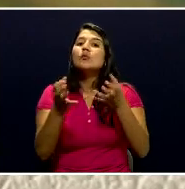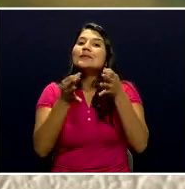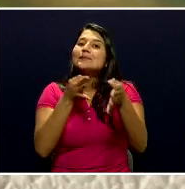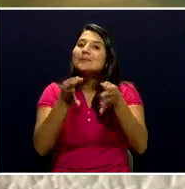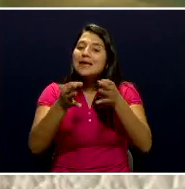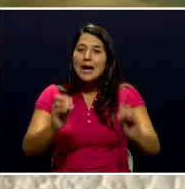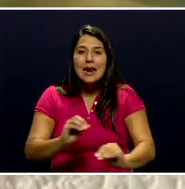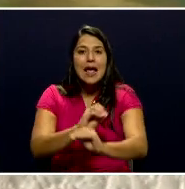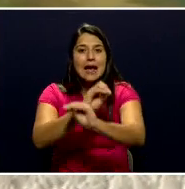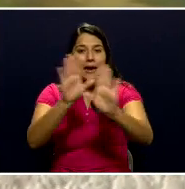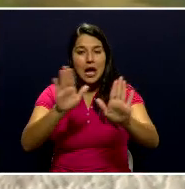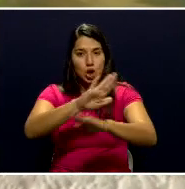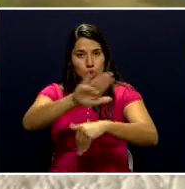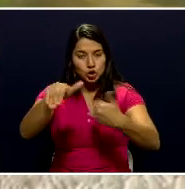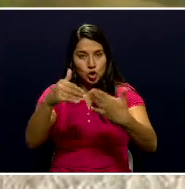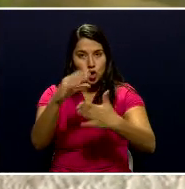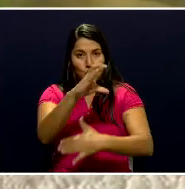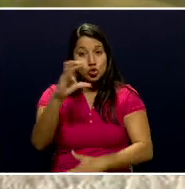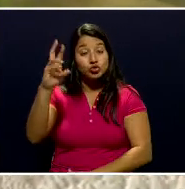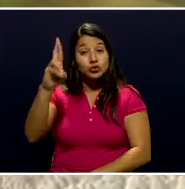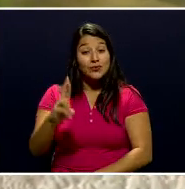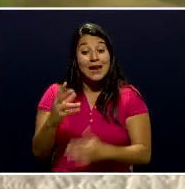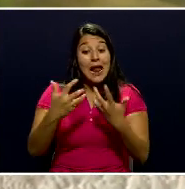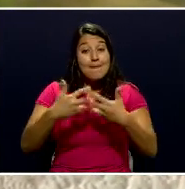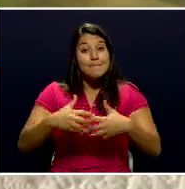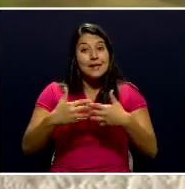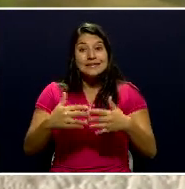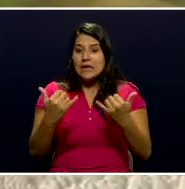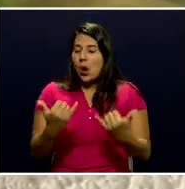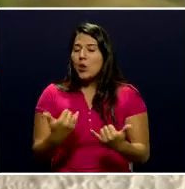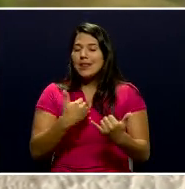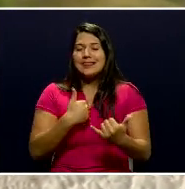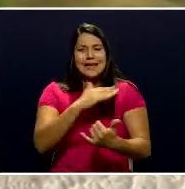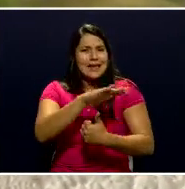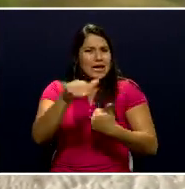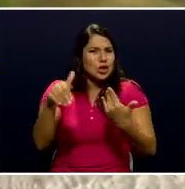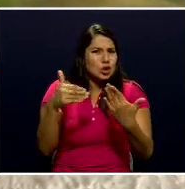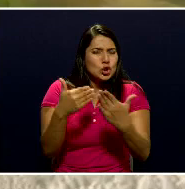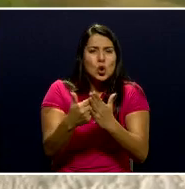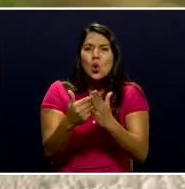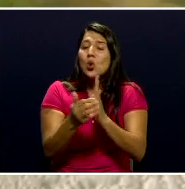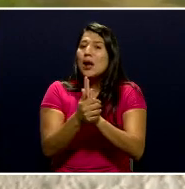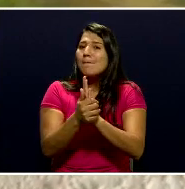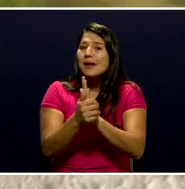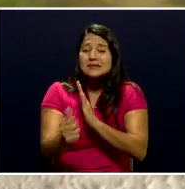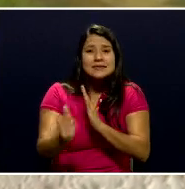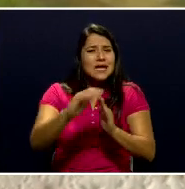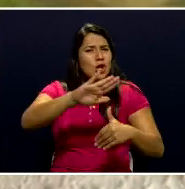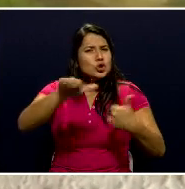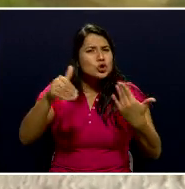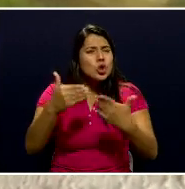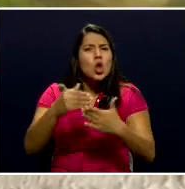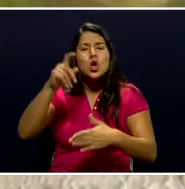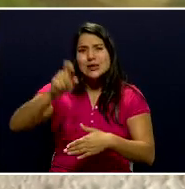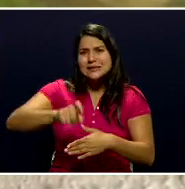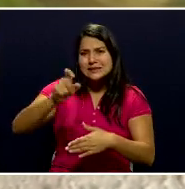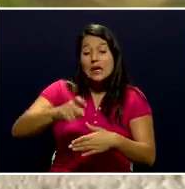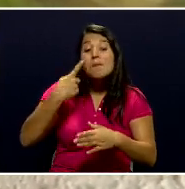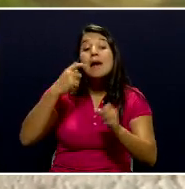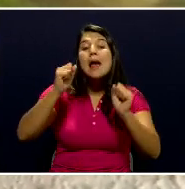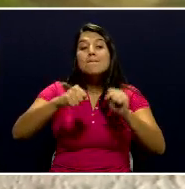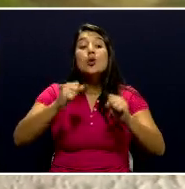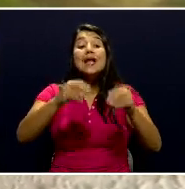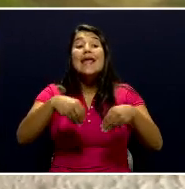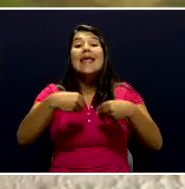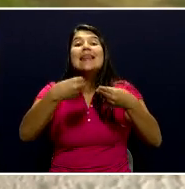país que la empresa cuenta actualmente con todas las capacidades y las reservas necesarias para hacer la entrega a